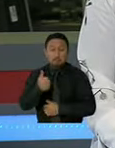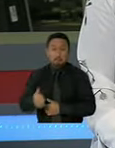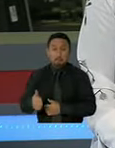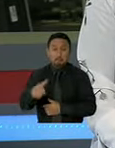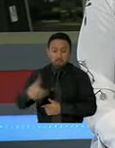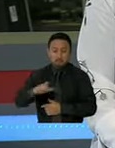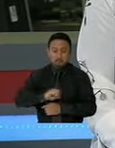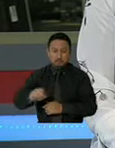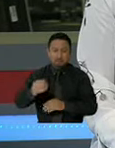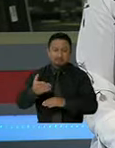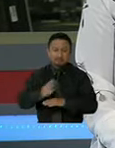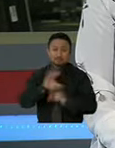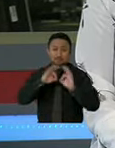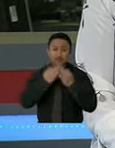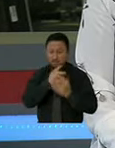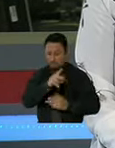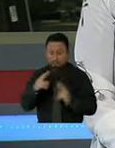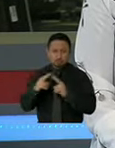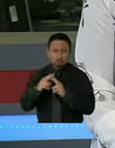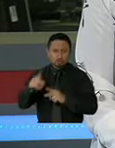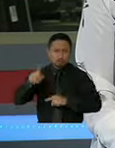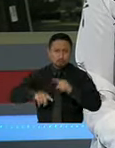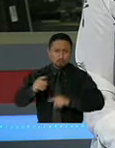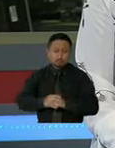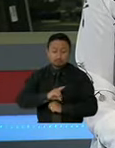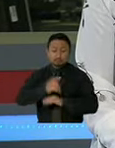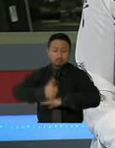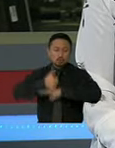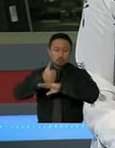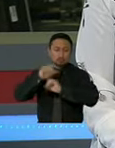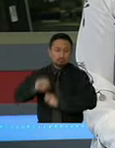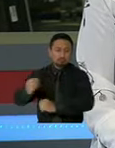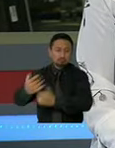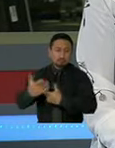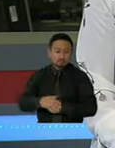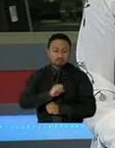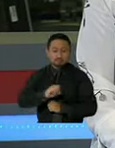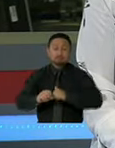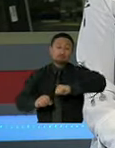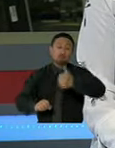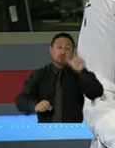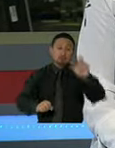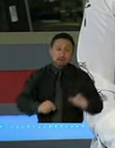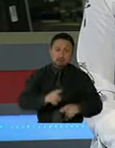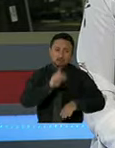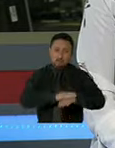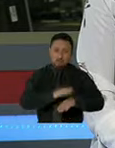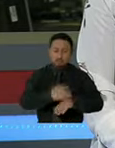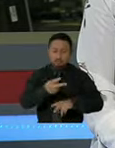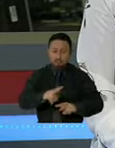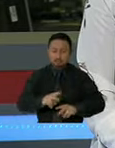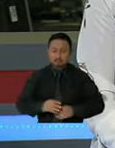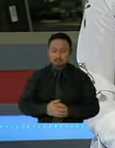sospechoso era conocido de la familia de la infante. Las autoridades informaron que además existe otra persona involucrada en el